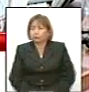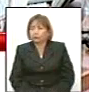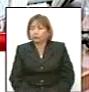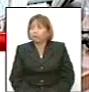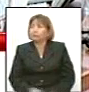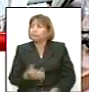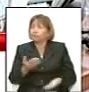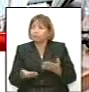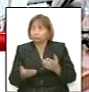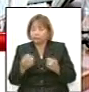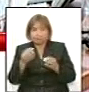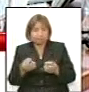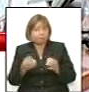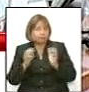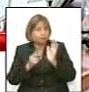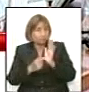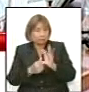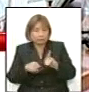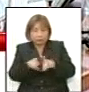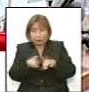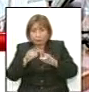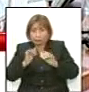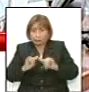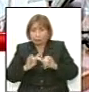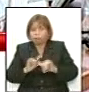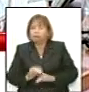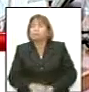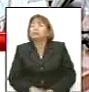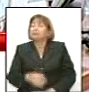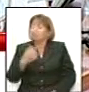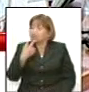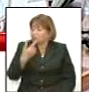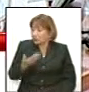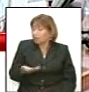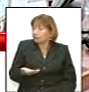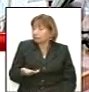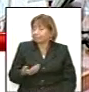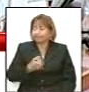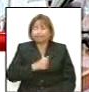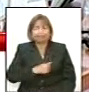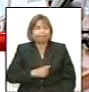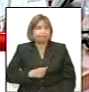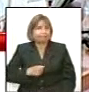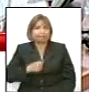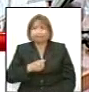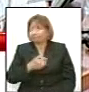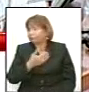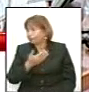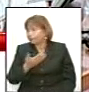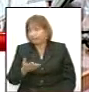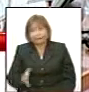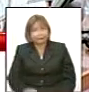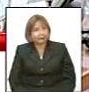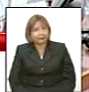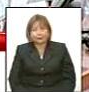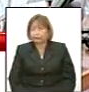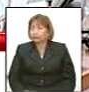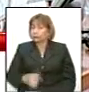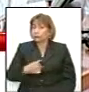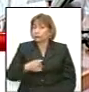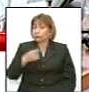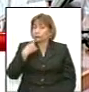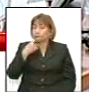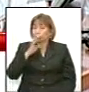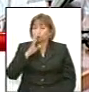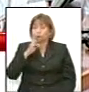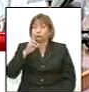final terminemos manteniendo las mismas brechas. Y eso sería realmente lamentable. Yo quiero hablar, presidente, también por ese